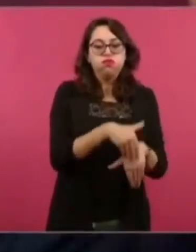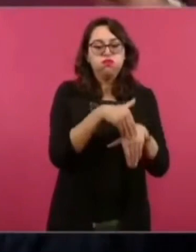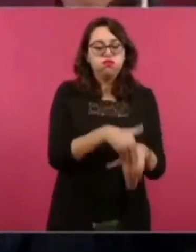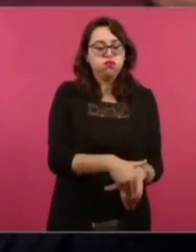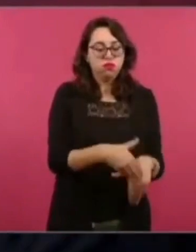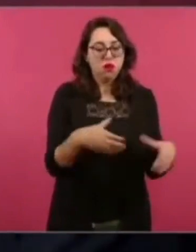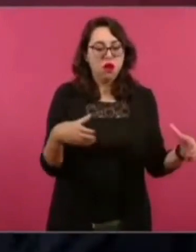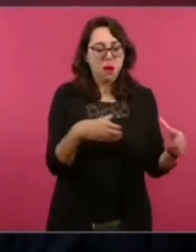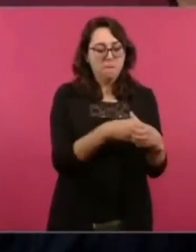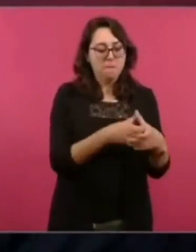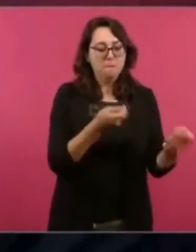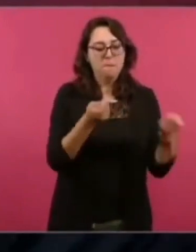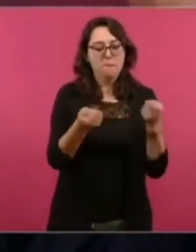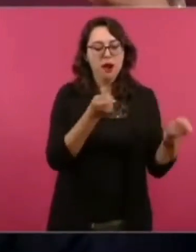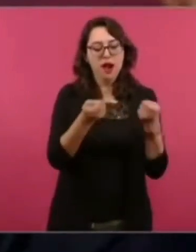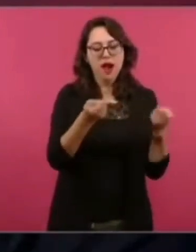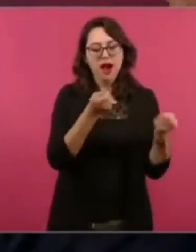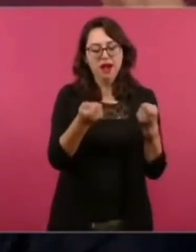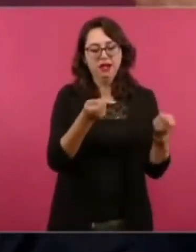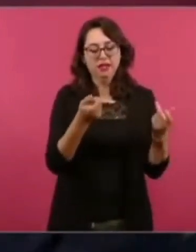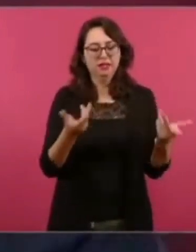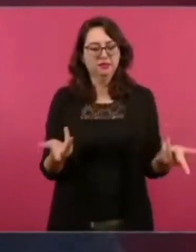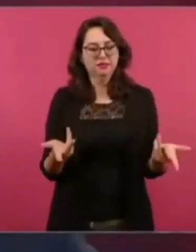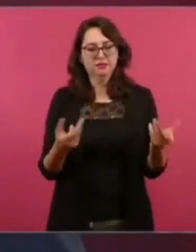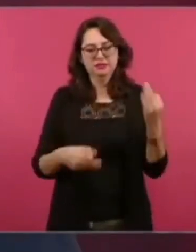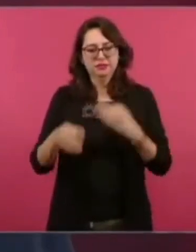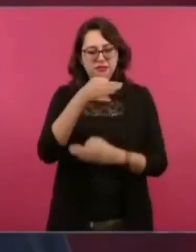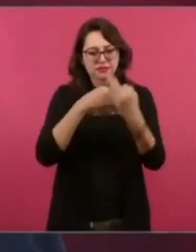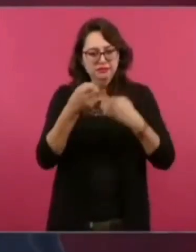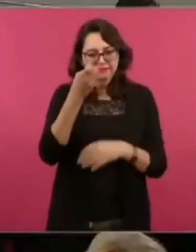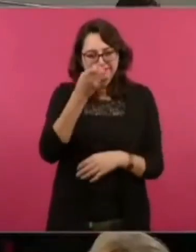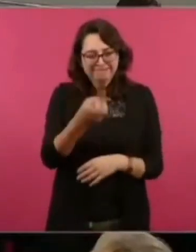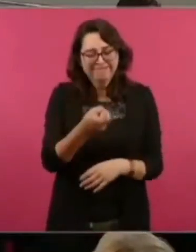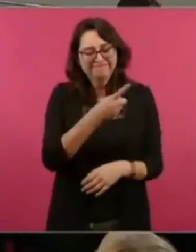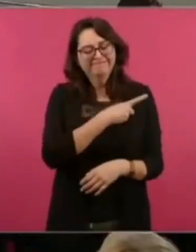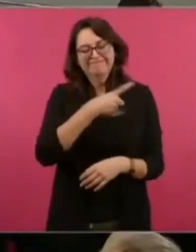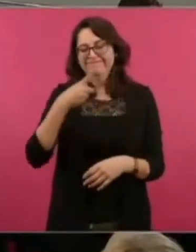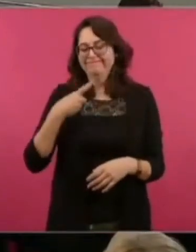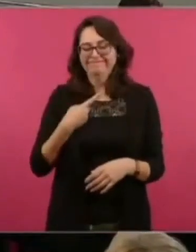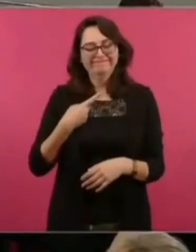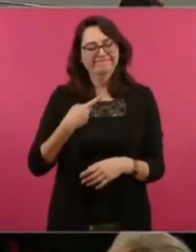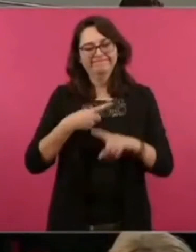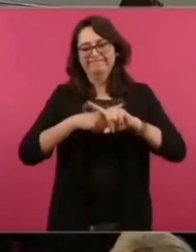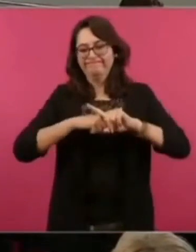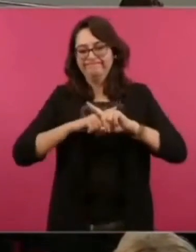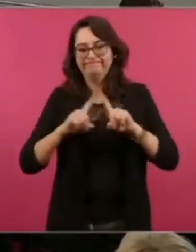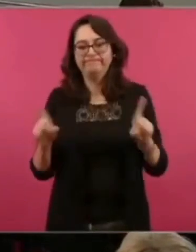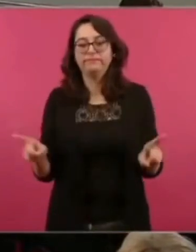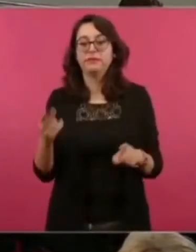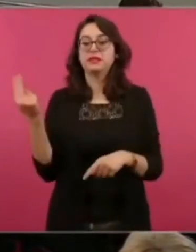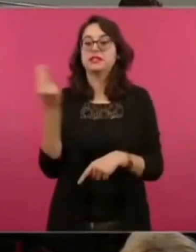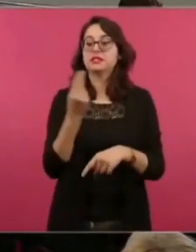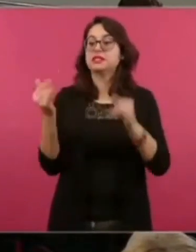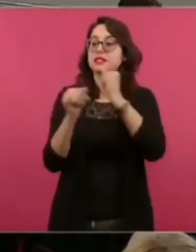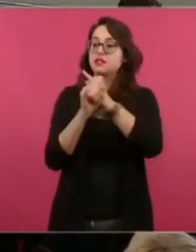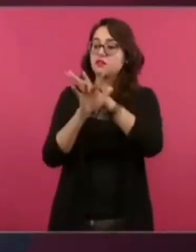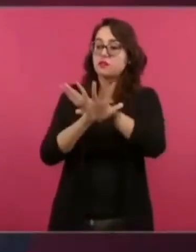Todo eso está muy controlado, muy concentrado y no se informa, se